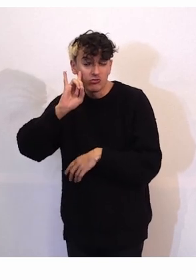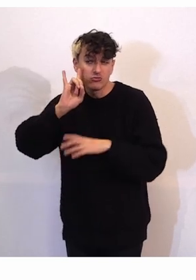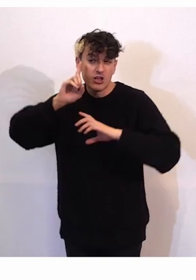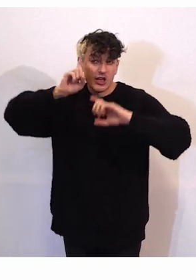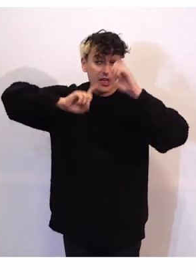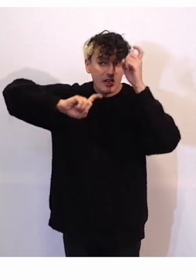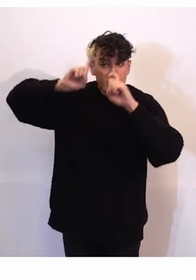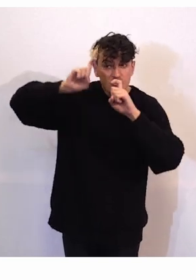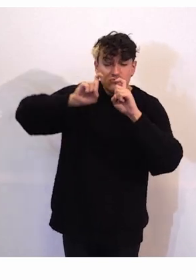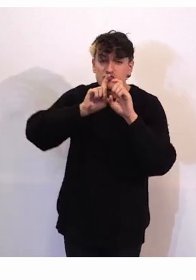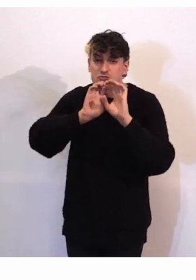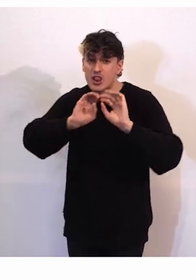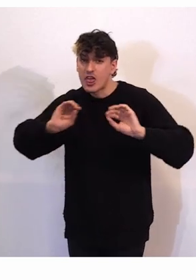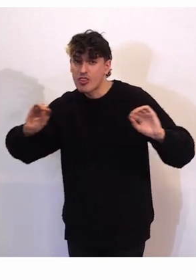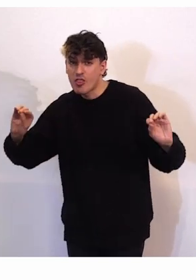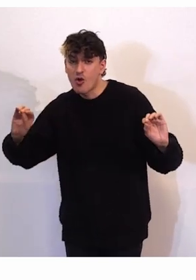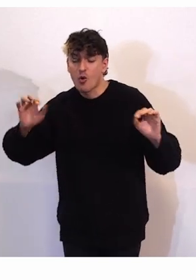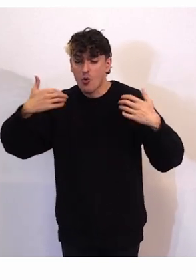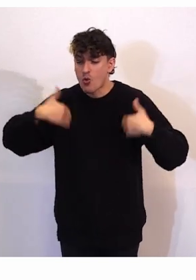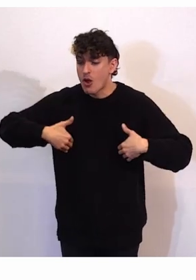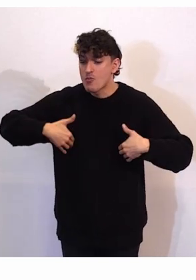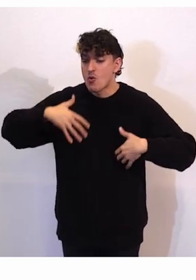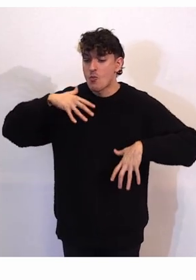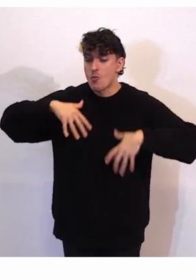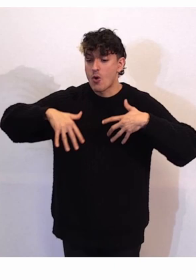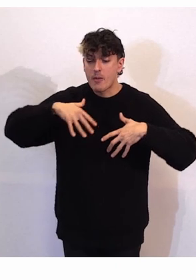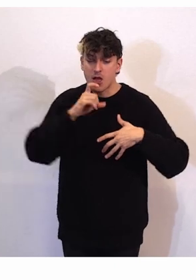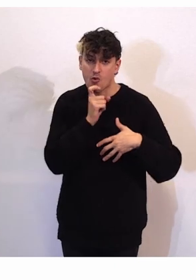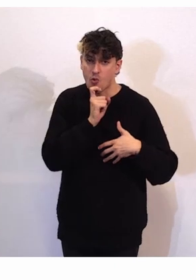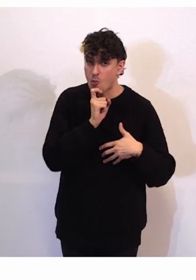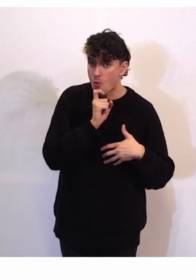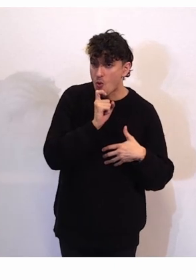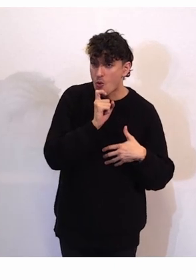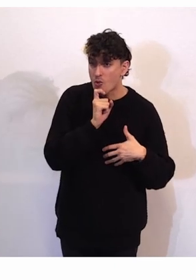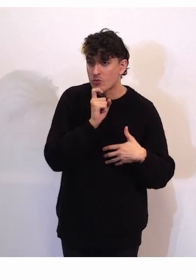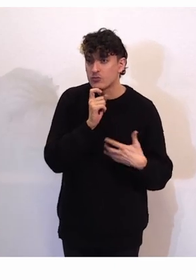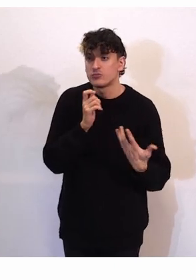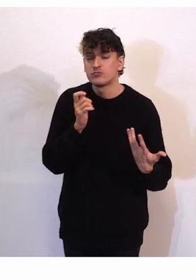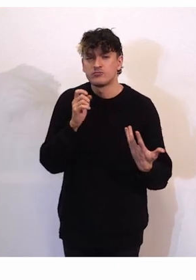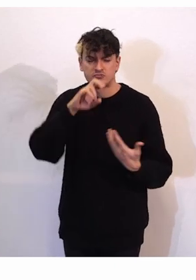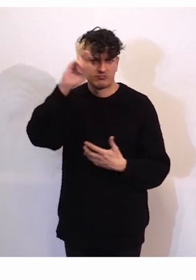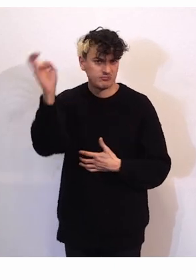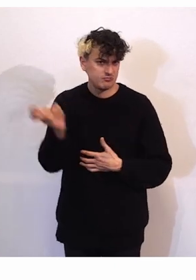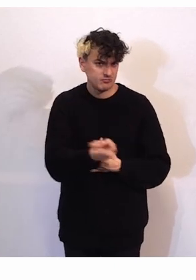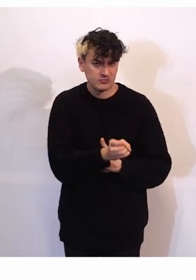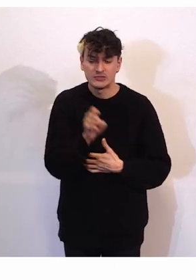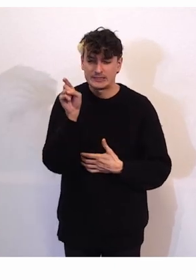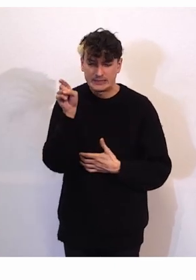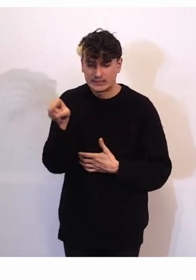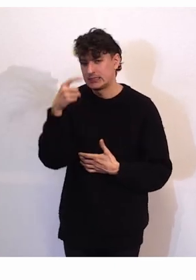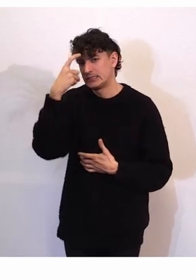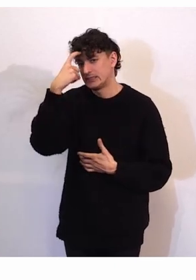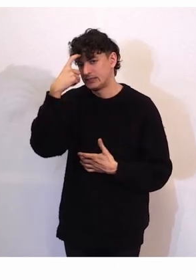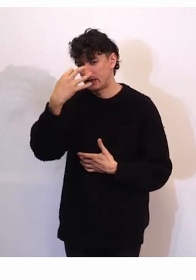silencios, en el movimiento del cuerpo, ¿no? Cuando yo rechazo algo. Eso es lo que tenemos que